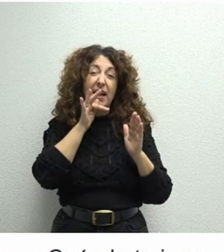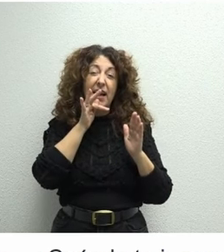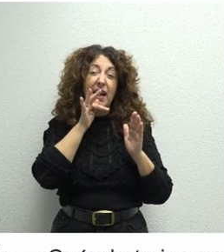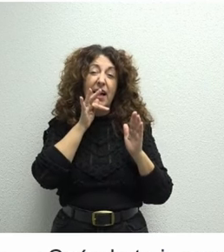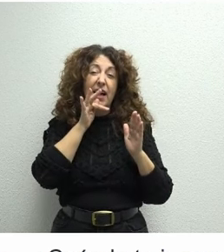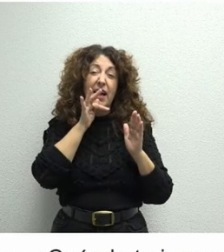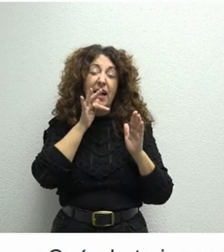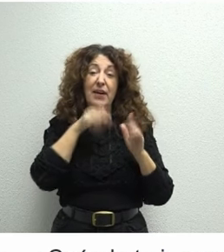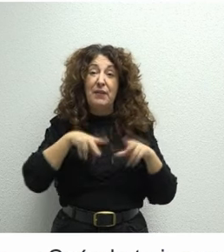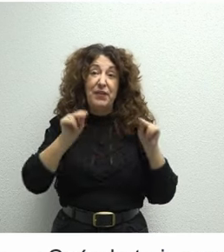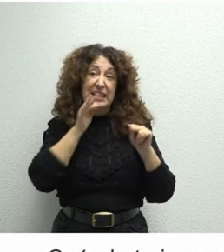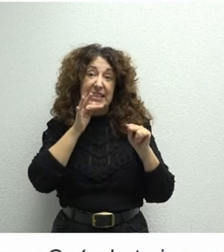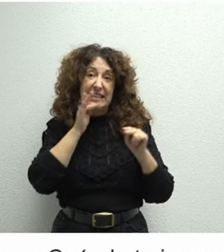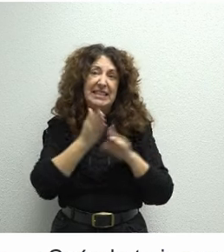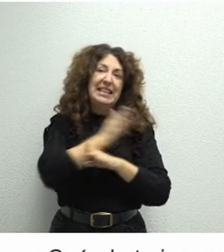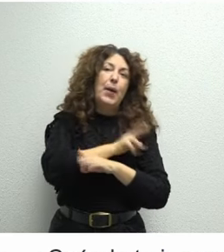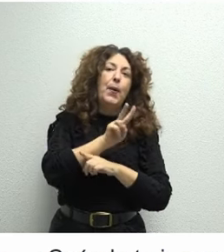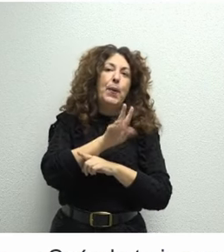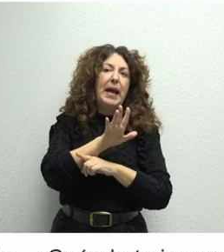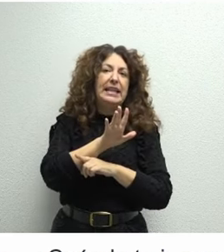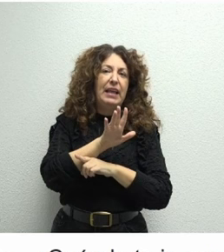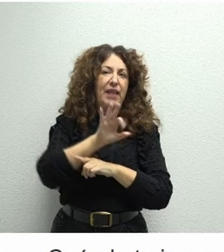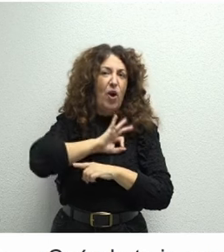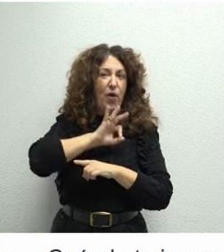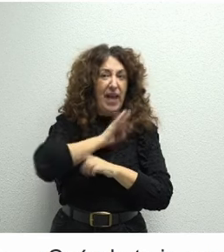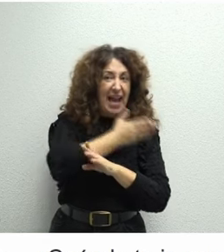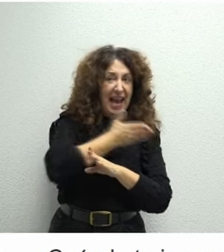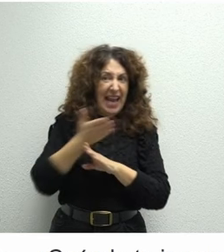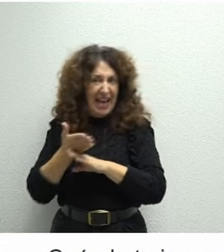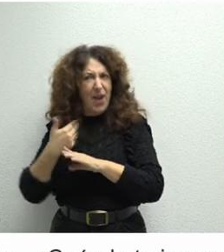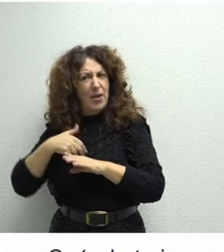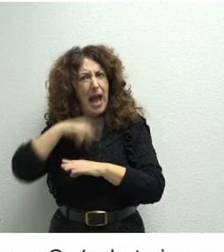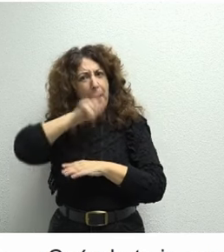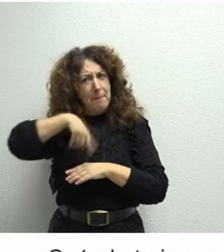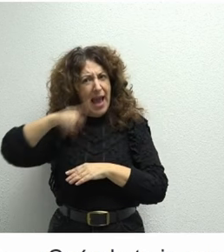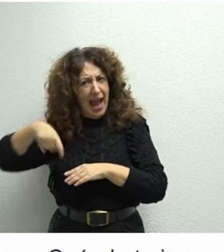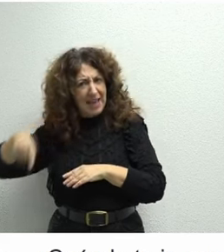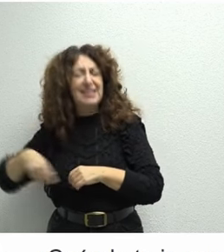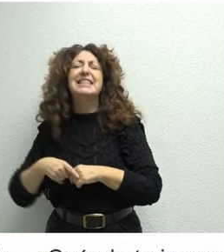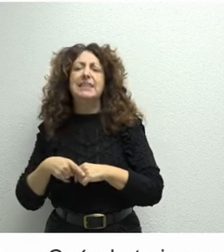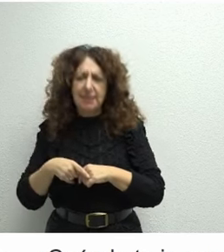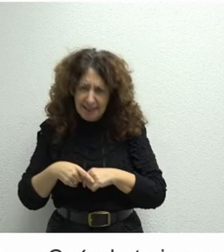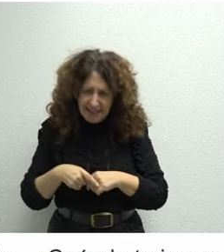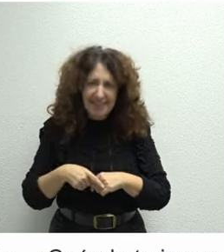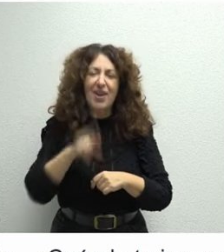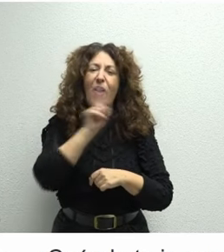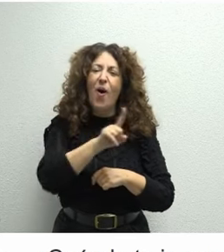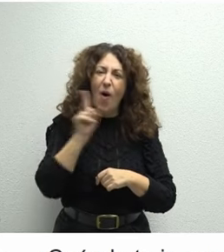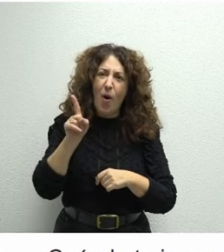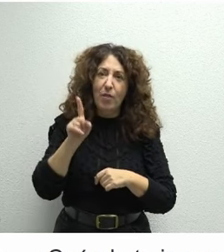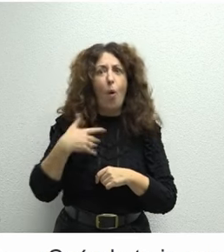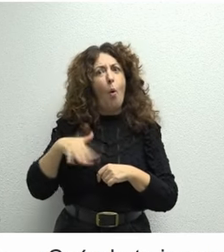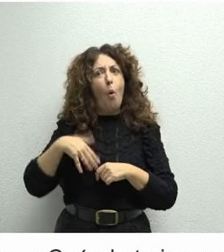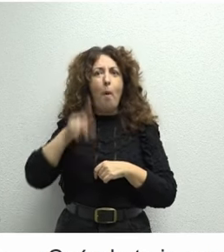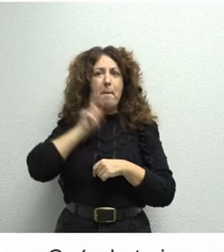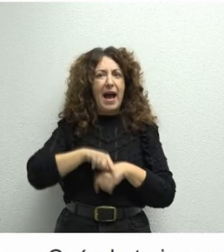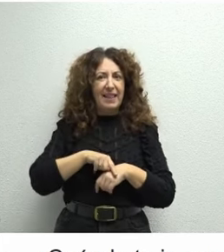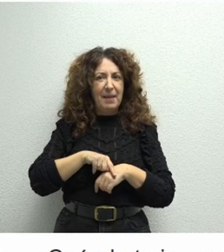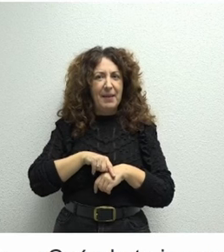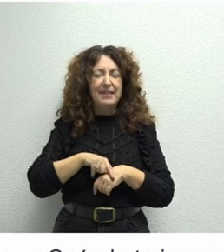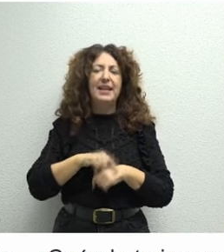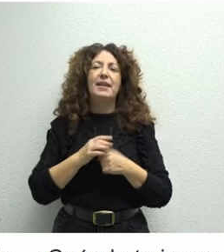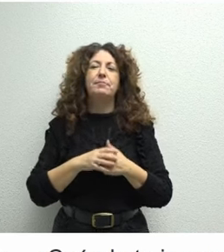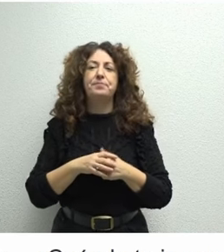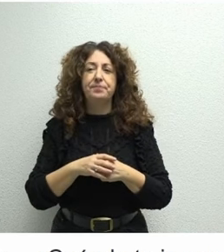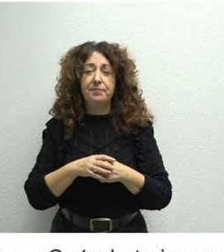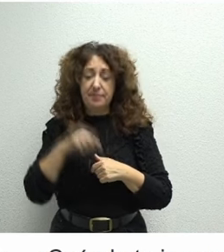enero ya llevas unos cuantos meses s 11 11 meses Parece Mentira y antes de